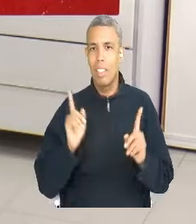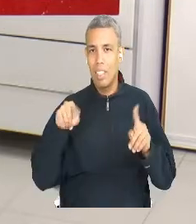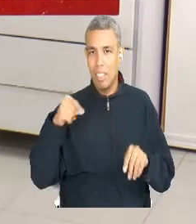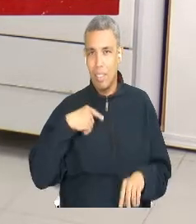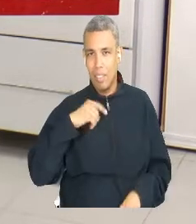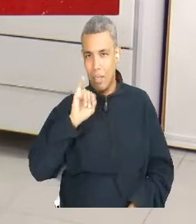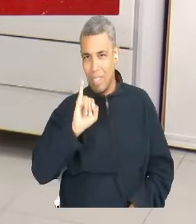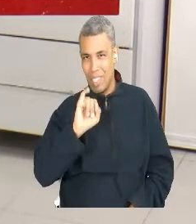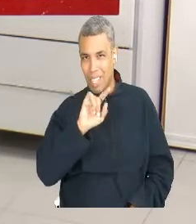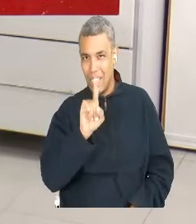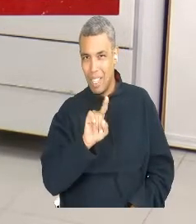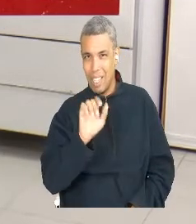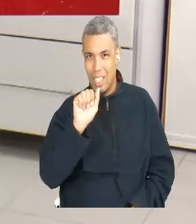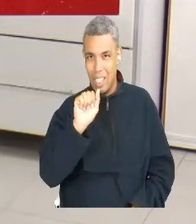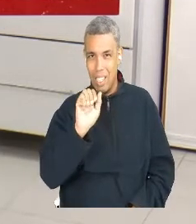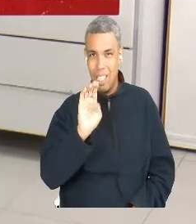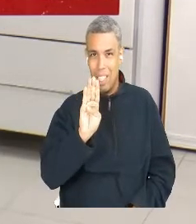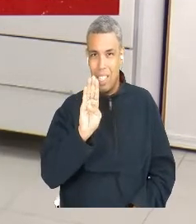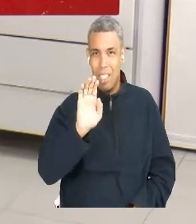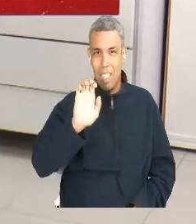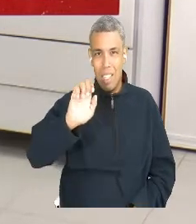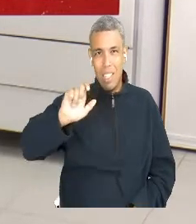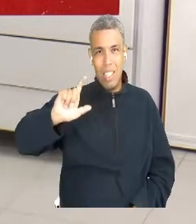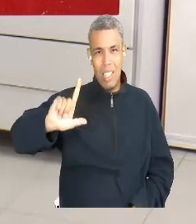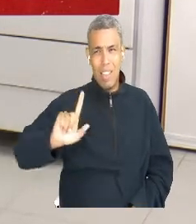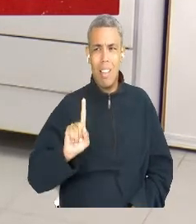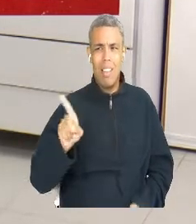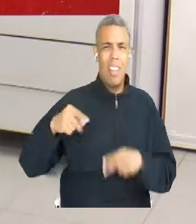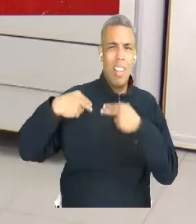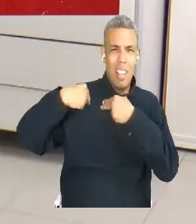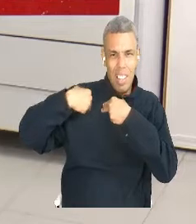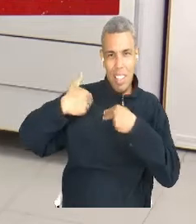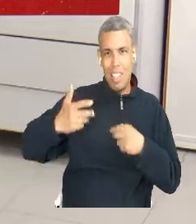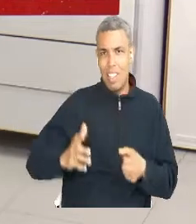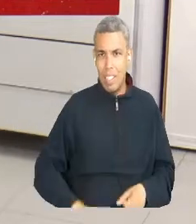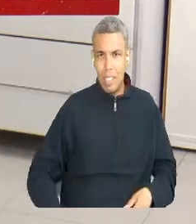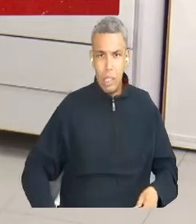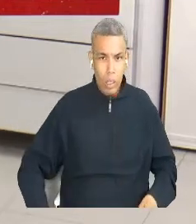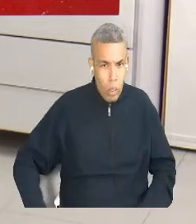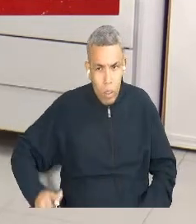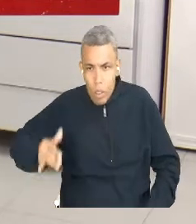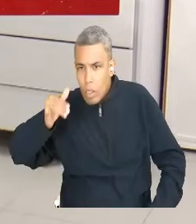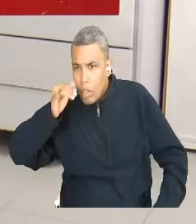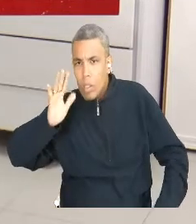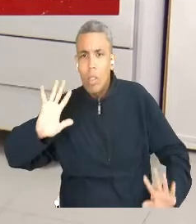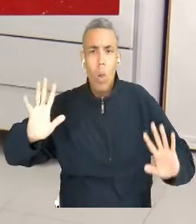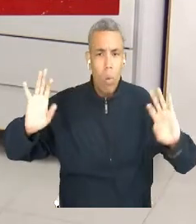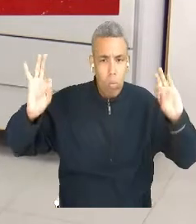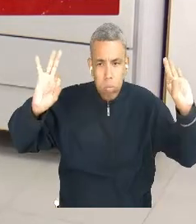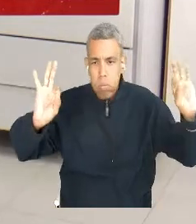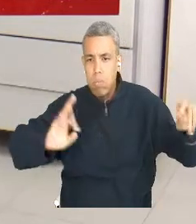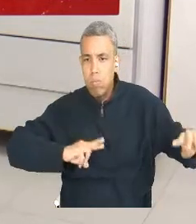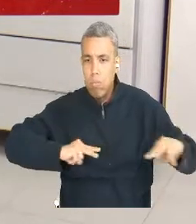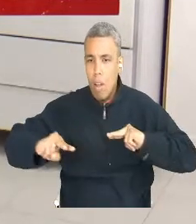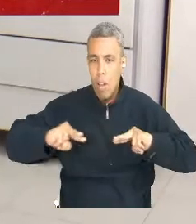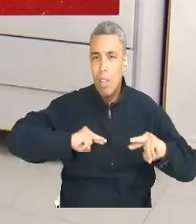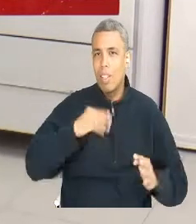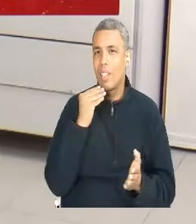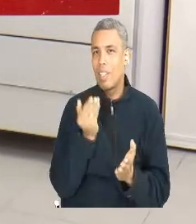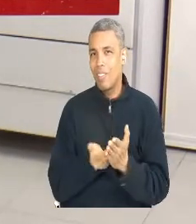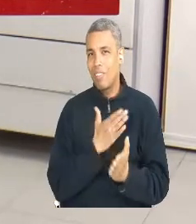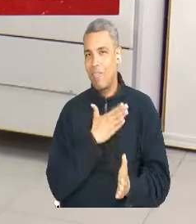señor, un besito para Misa. Allá que la tenemos en el máster y a los chicos del máster, porque ella está ya muy pendiente de que todo salga de la mejor manera. Así que picos y besitos para ella.